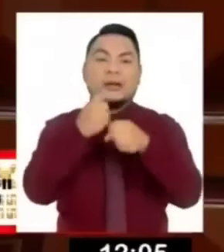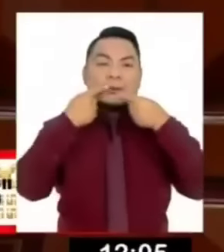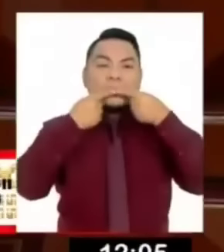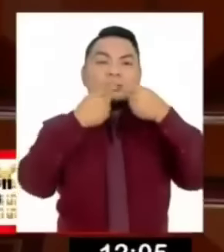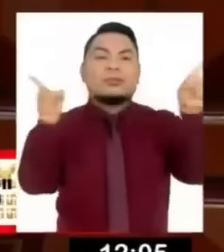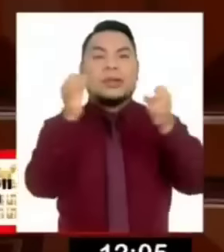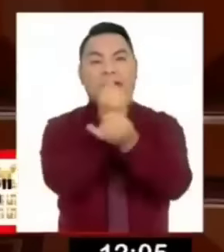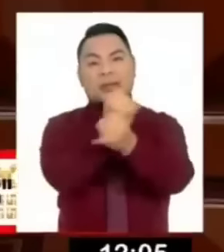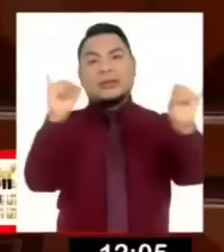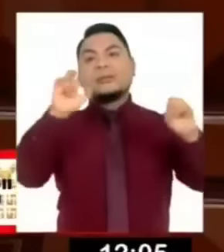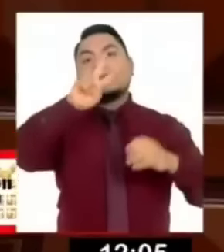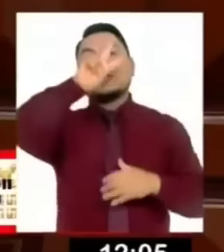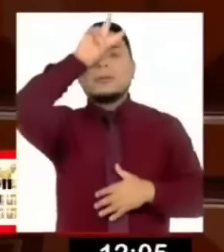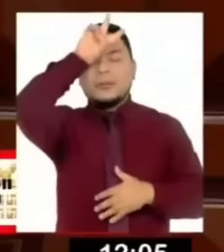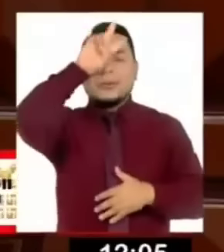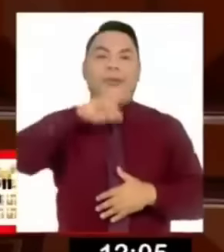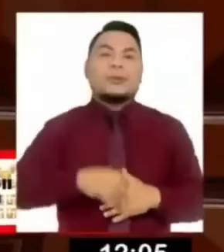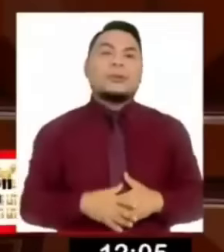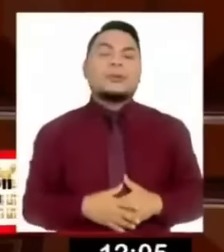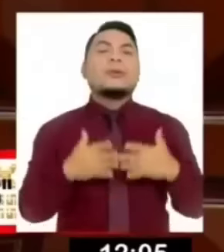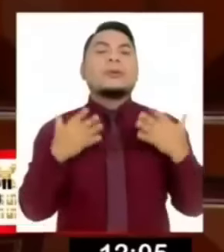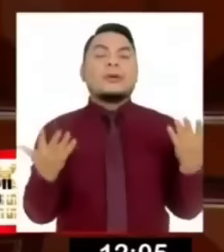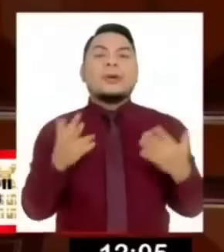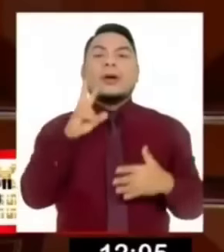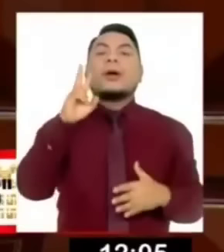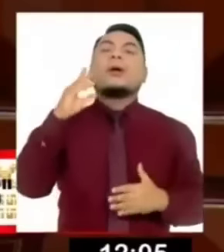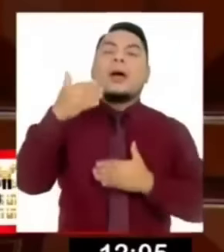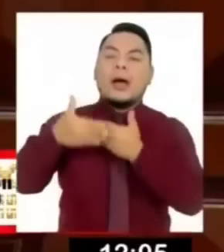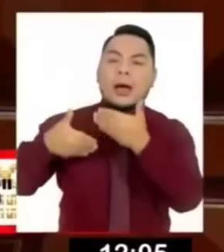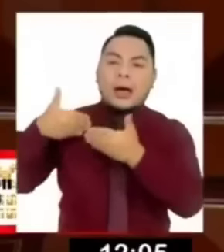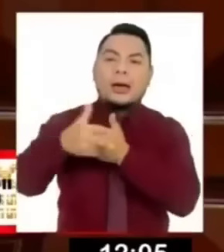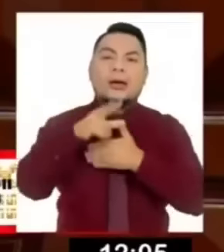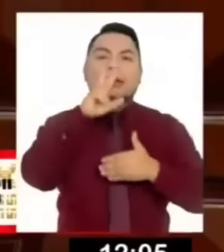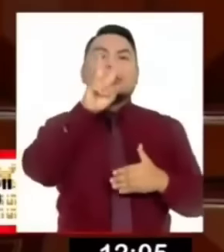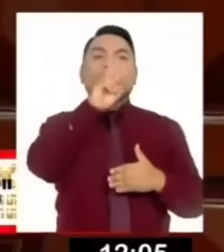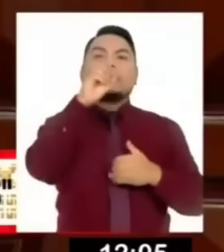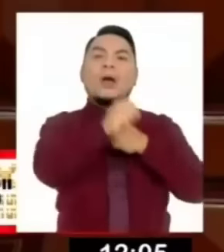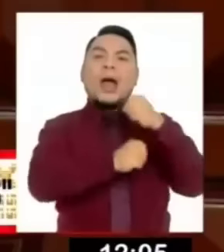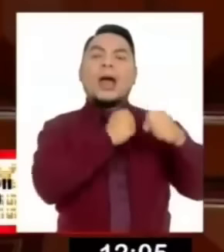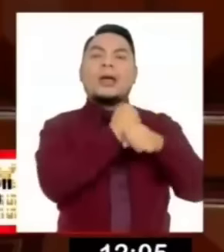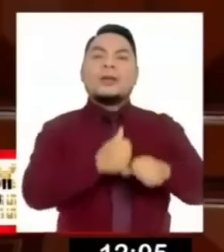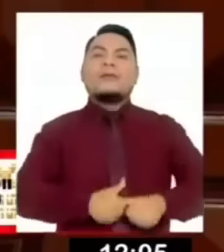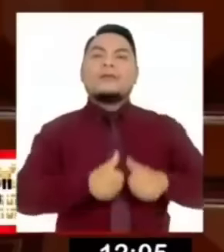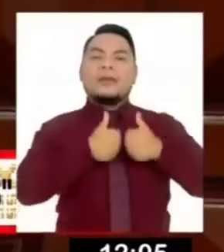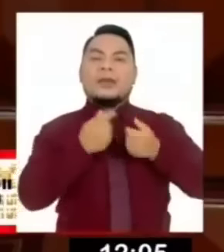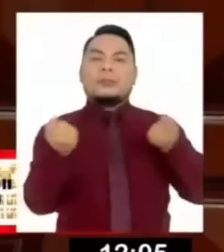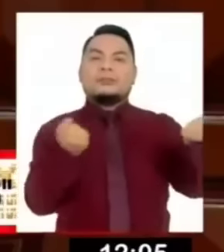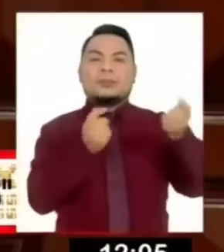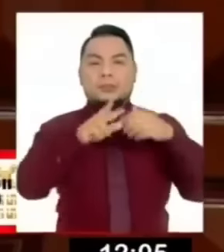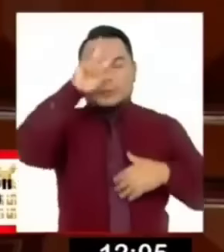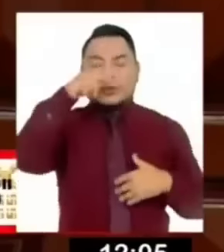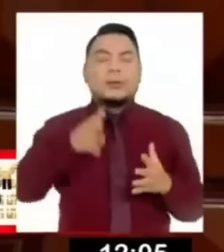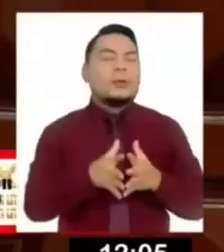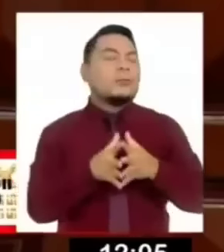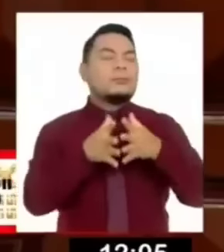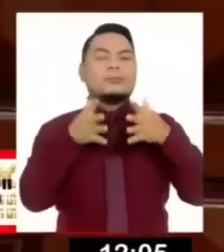de la Independencia del Perú, dos siglos de vida republicana. Es un inmenso orgullo para